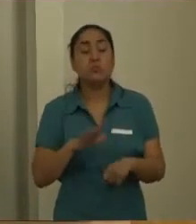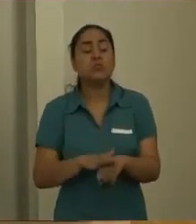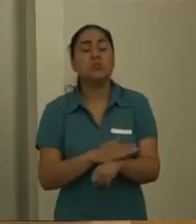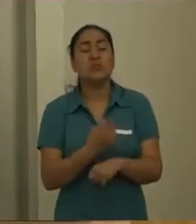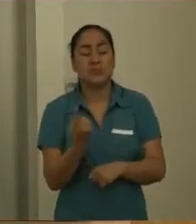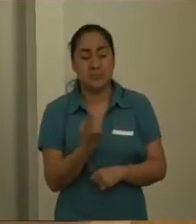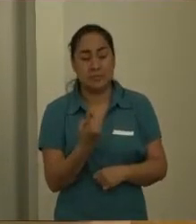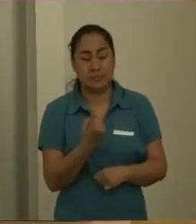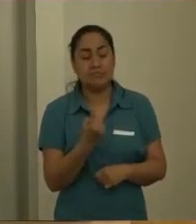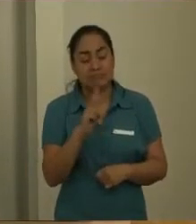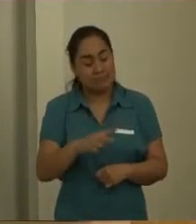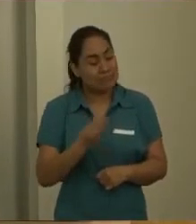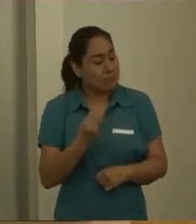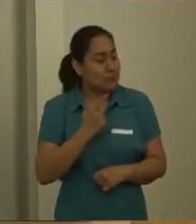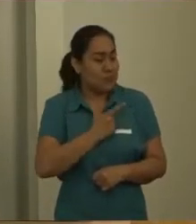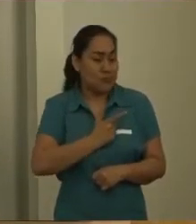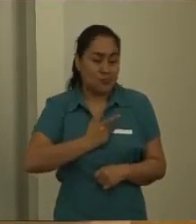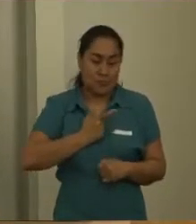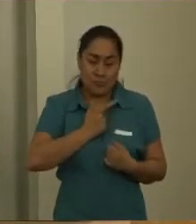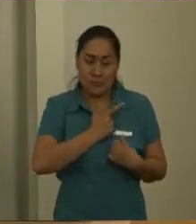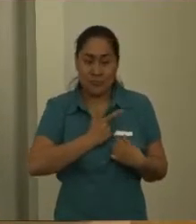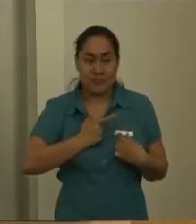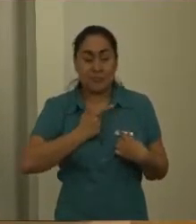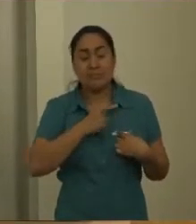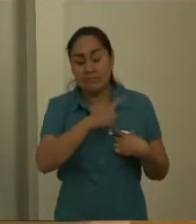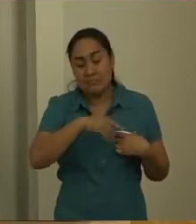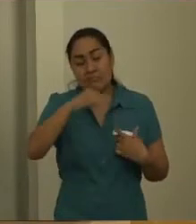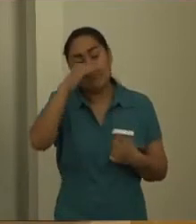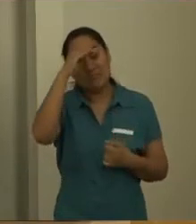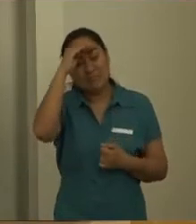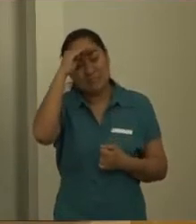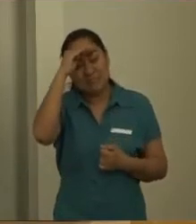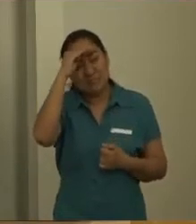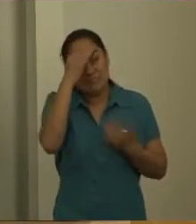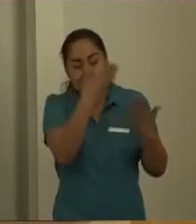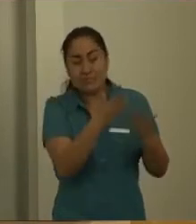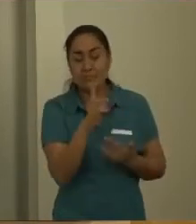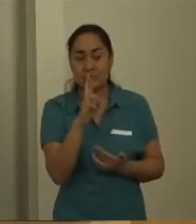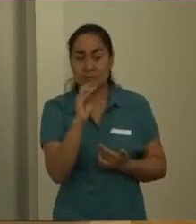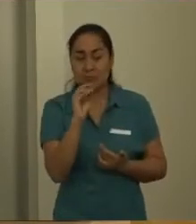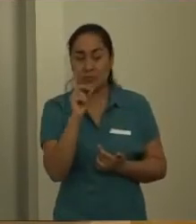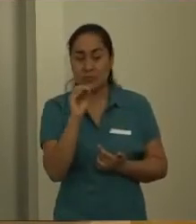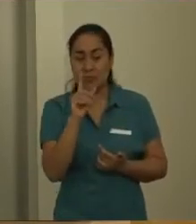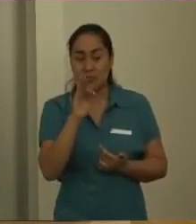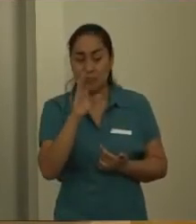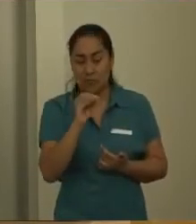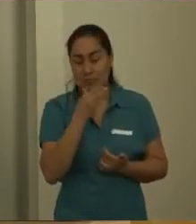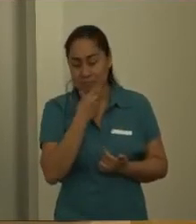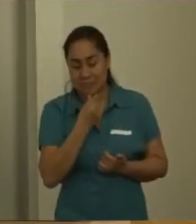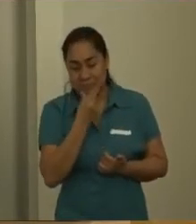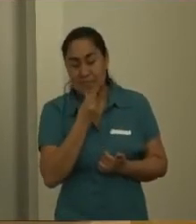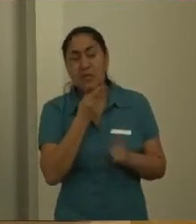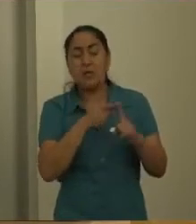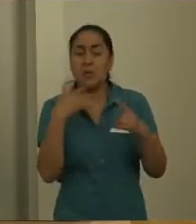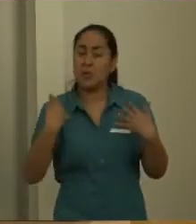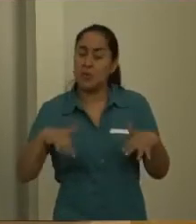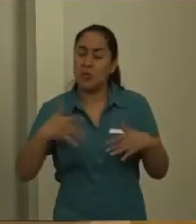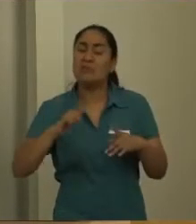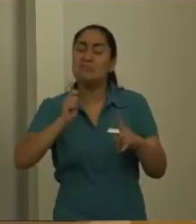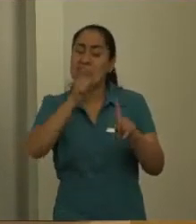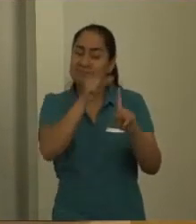es un gusto pensar en rodolfo y en la persona que ha sido